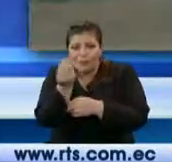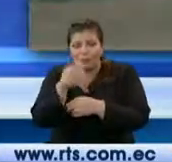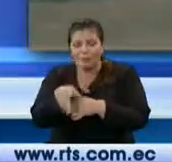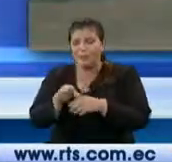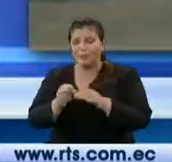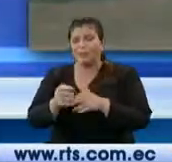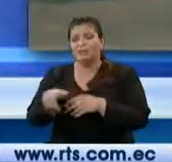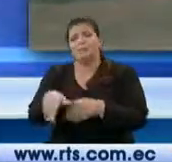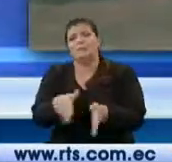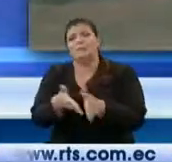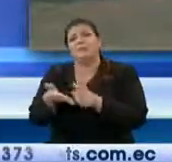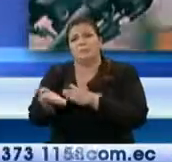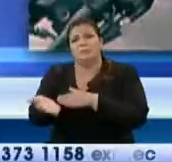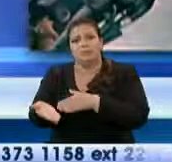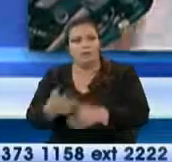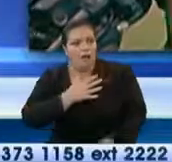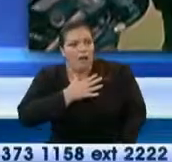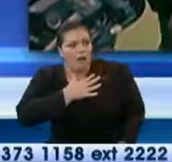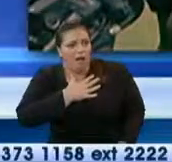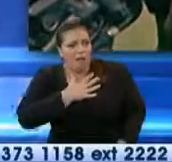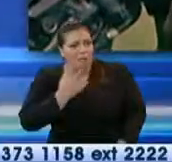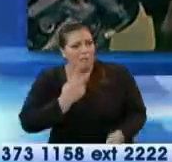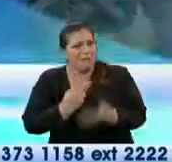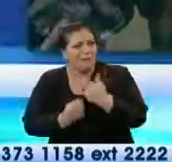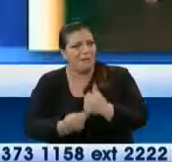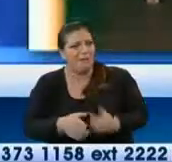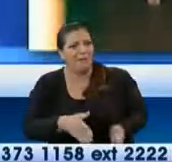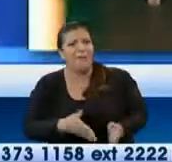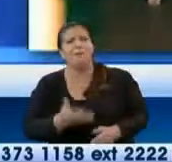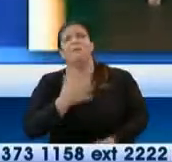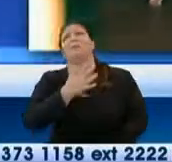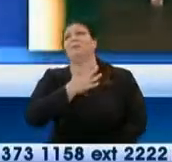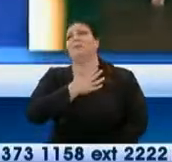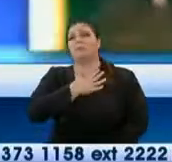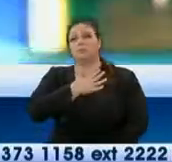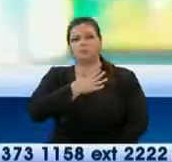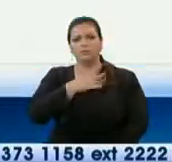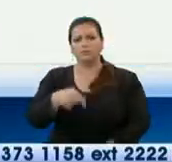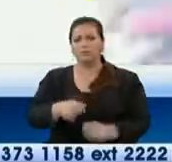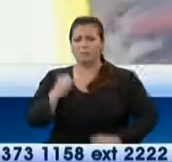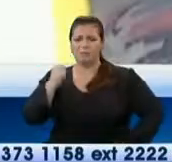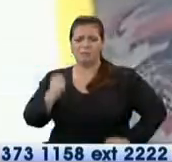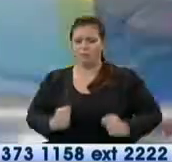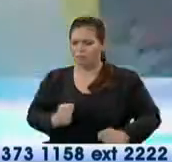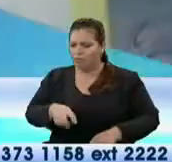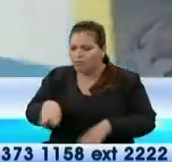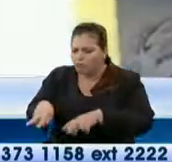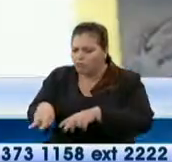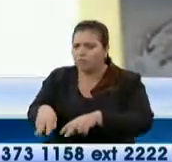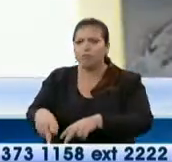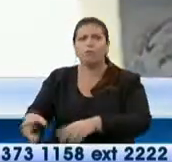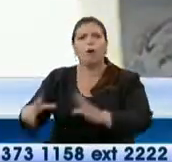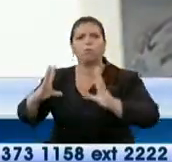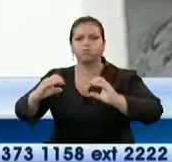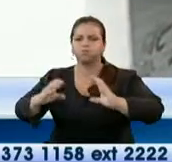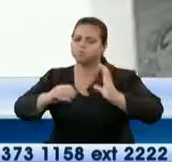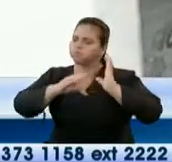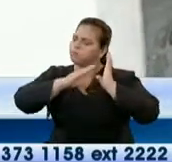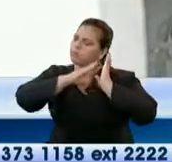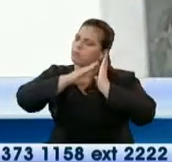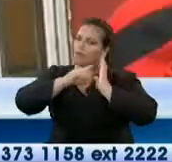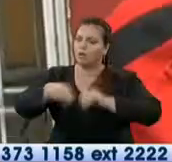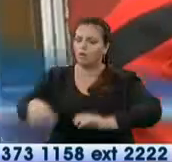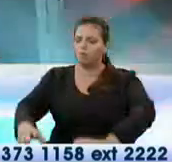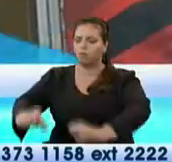su hijo había fallecido. Mira, pues yo subí, mi hijo está tirado en un colchón en el piso, está sin camisa, todo tieso. Tiene huellas amarradas